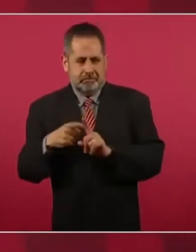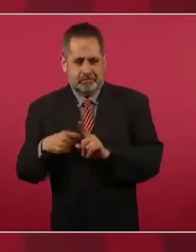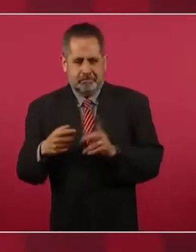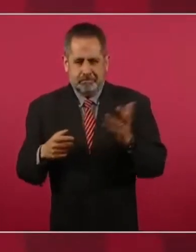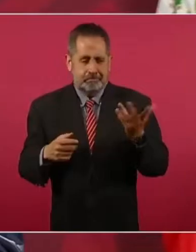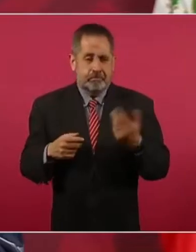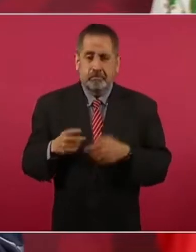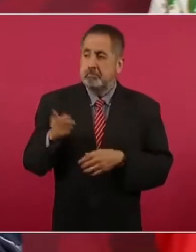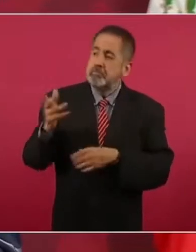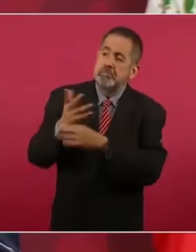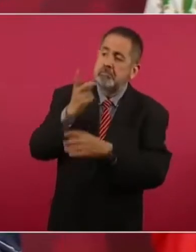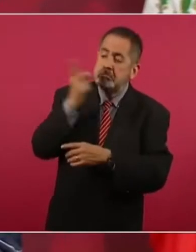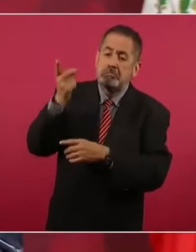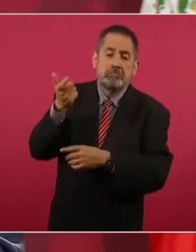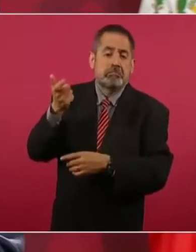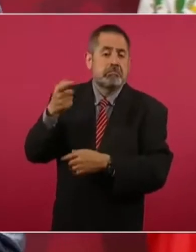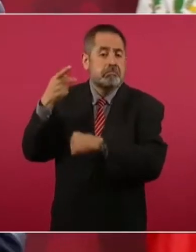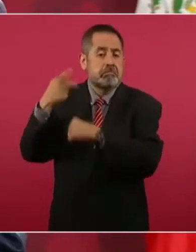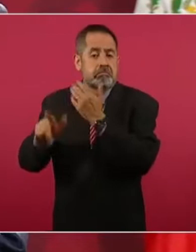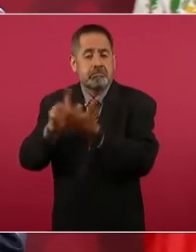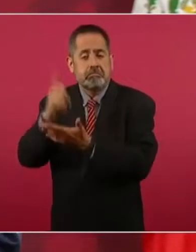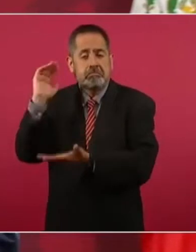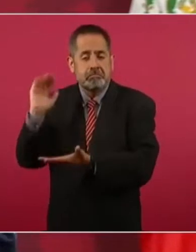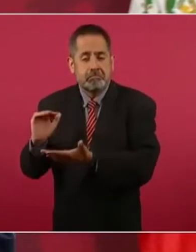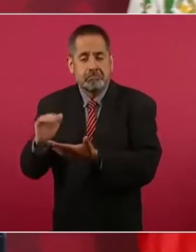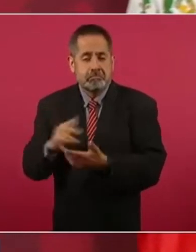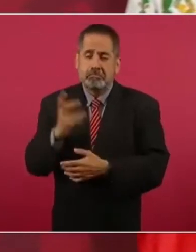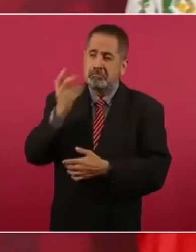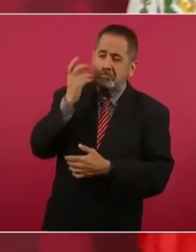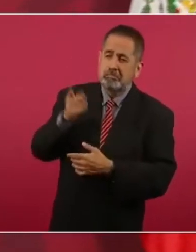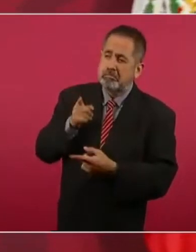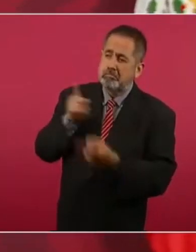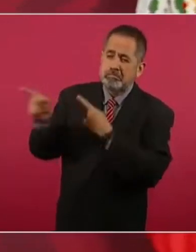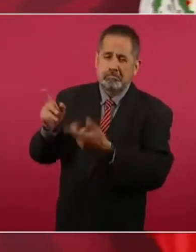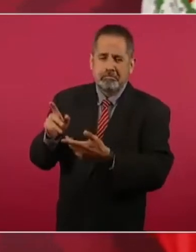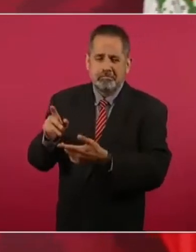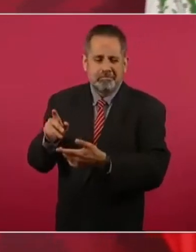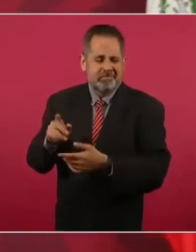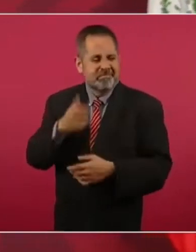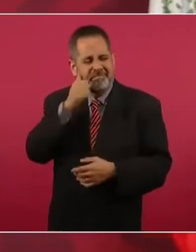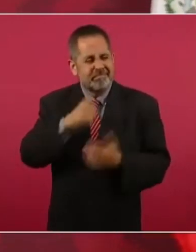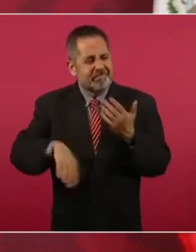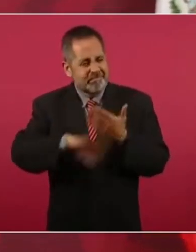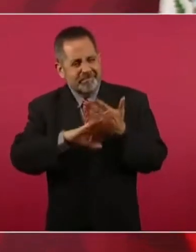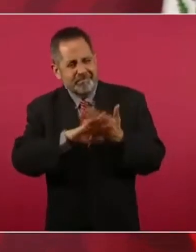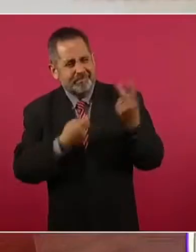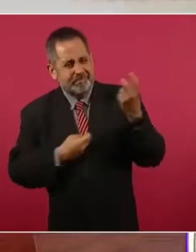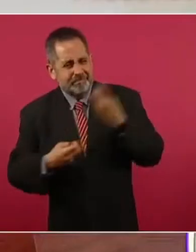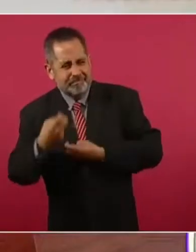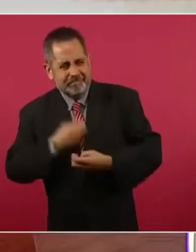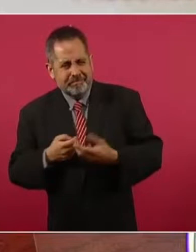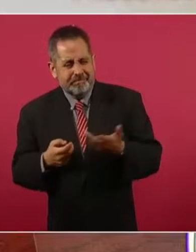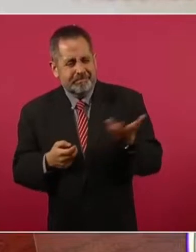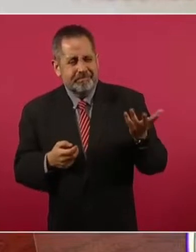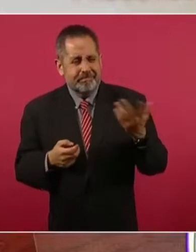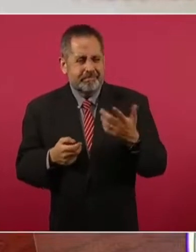bajando la incidencia delictiva en México. ¿Le crees? Y si se tratara